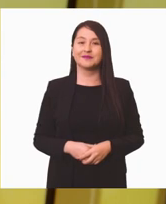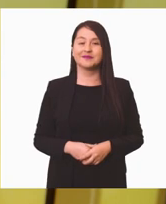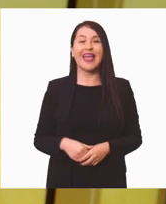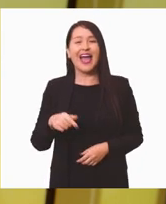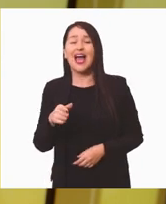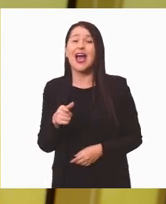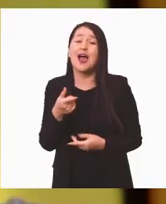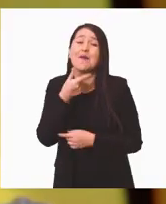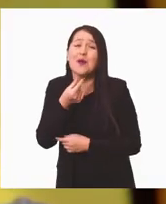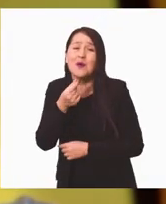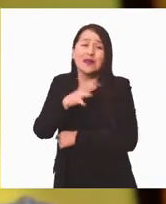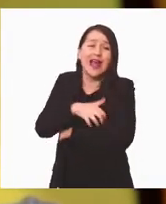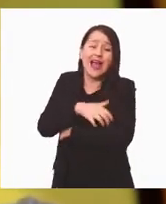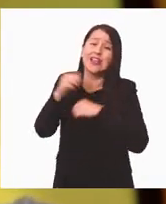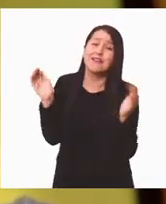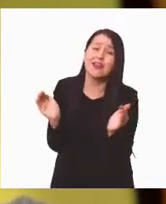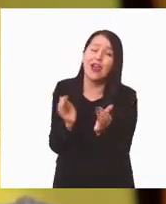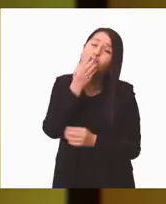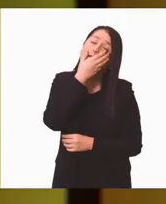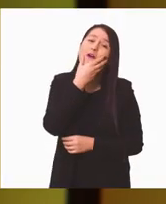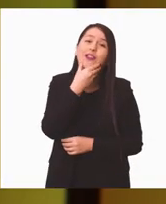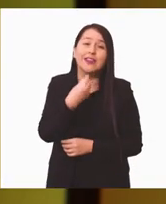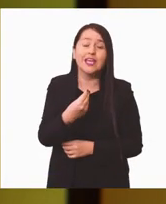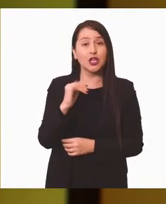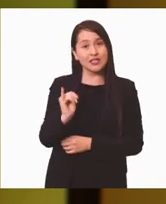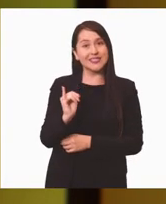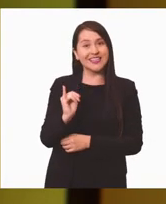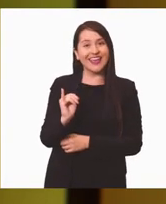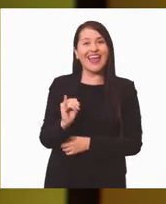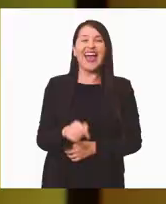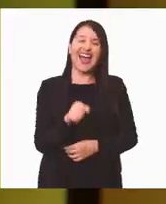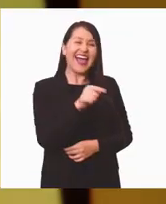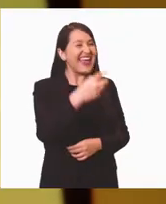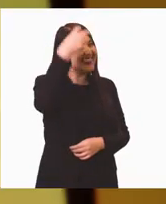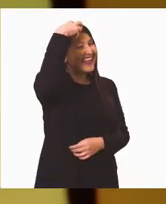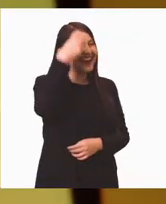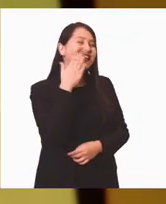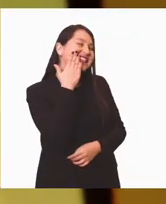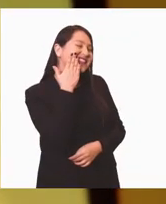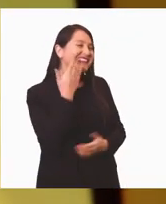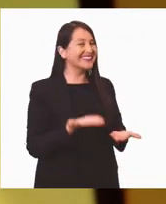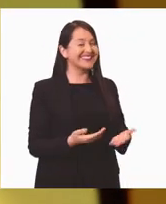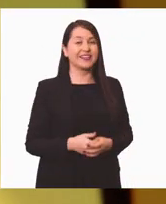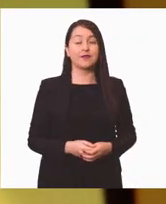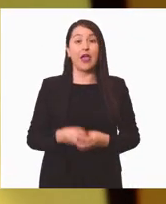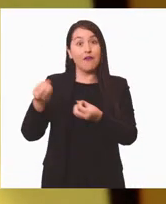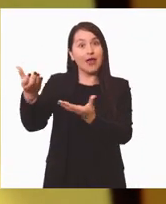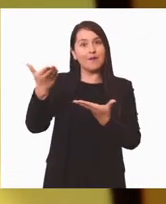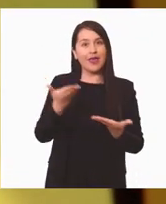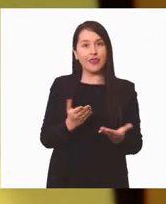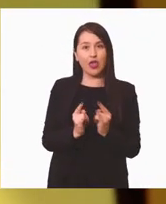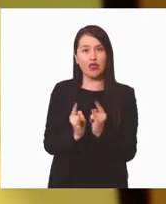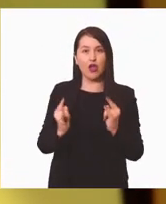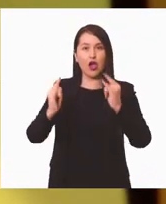de gatitos! ¡Mira, cangurito! ¡Mira este! ¡Ah, son bellos! ¡Ah, claro que sí! ¡Ya me cayó bien este rey! Bienvenidos al reino